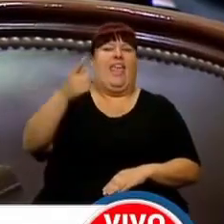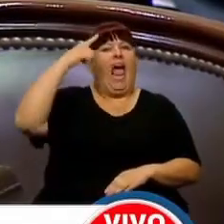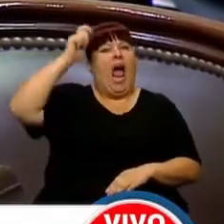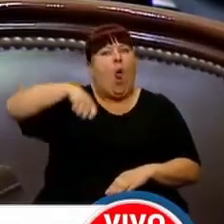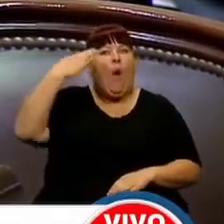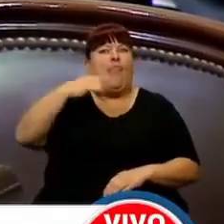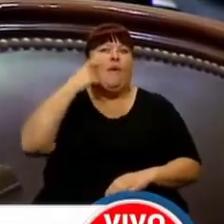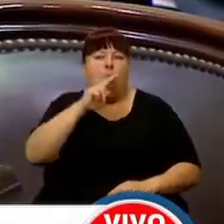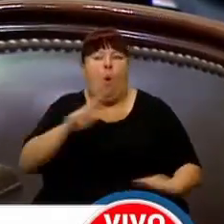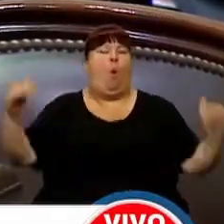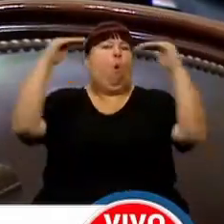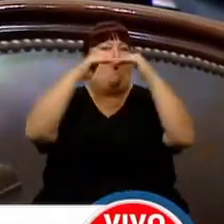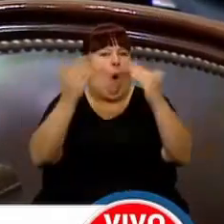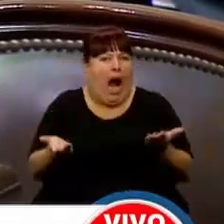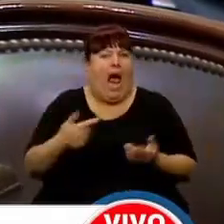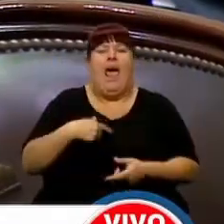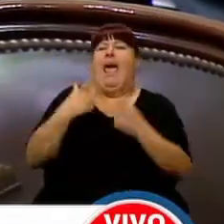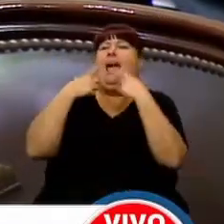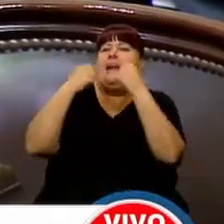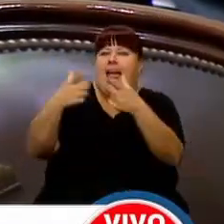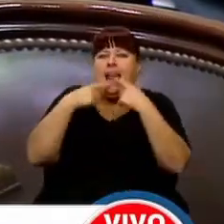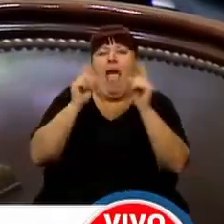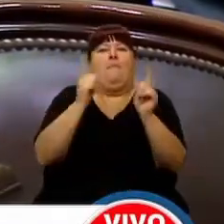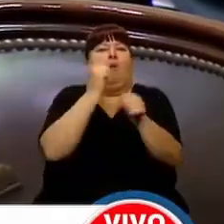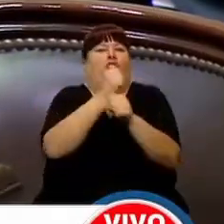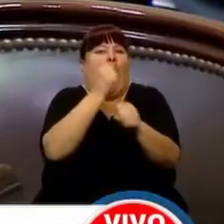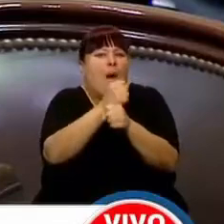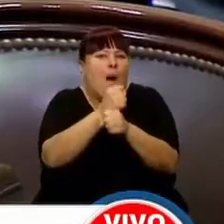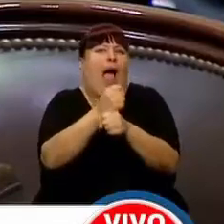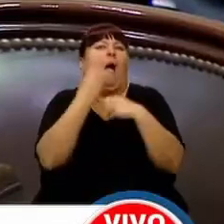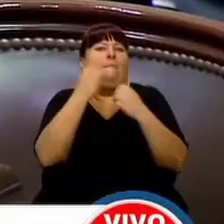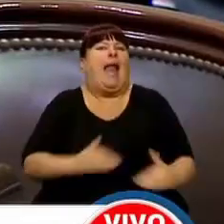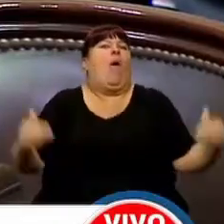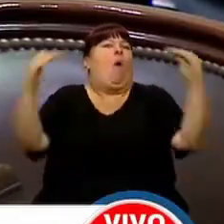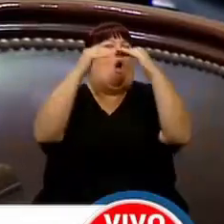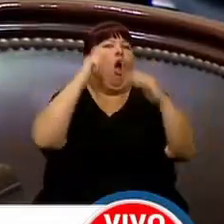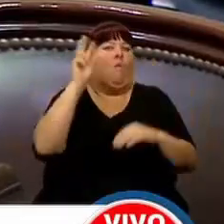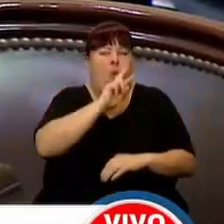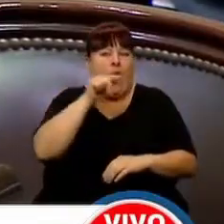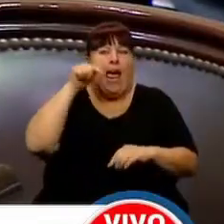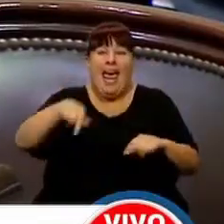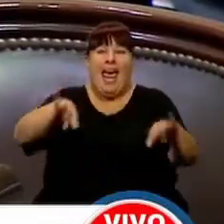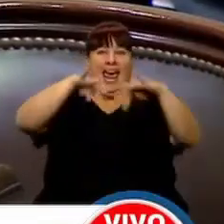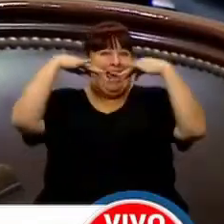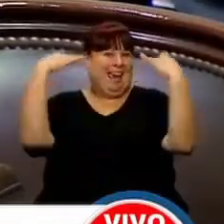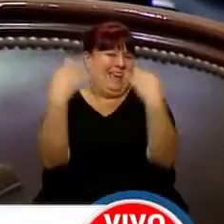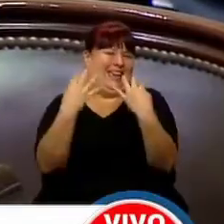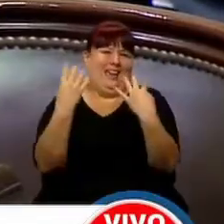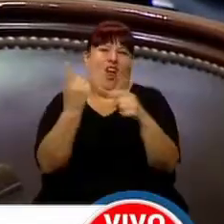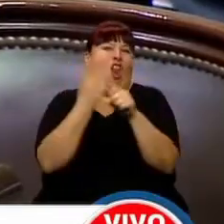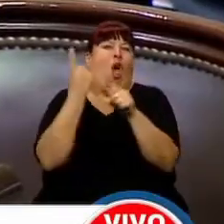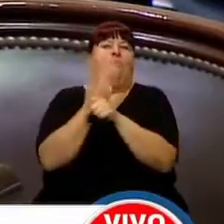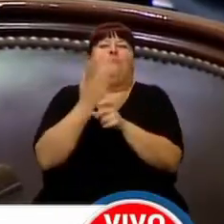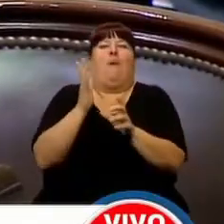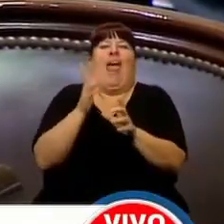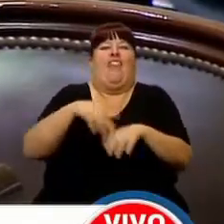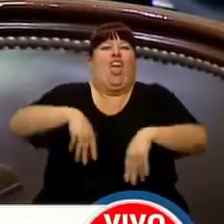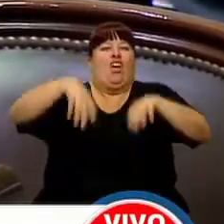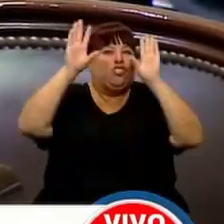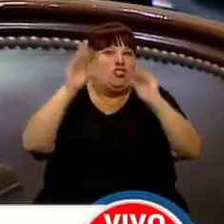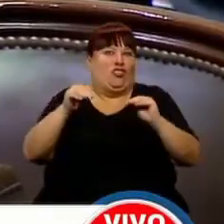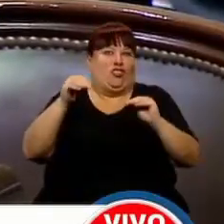que haya paridad, si vamos a seguir trabajando para que haya paridad, este cuerpo no puede estar